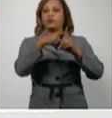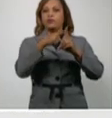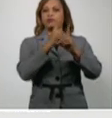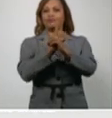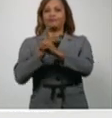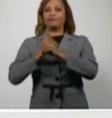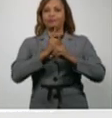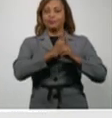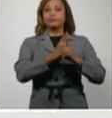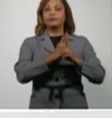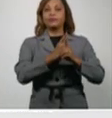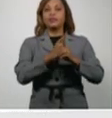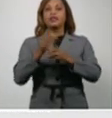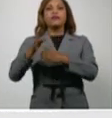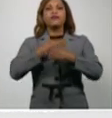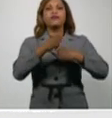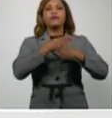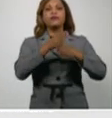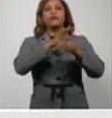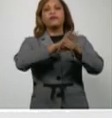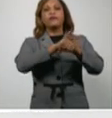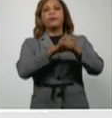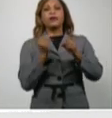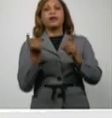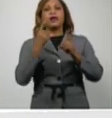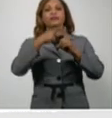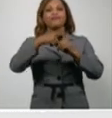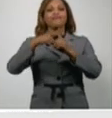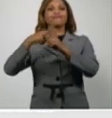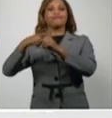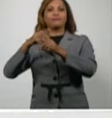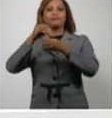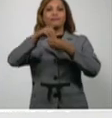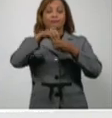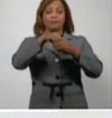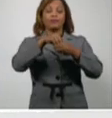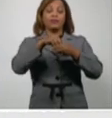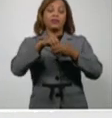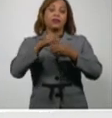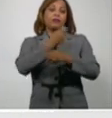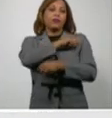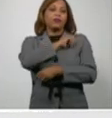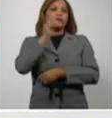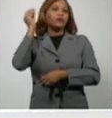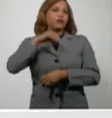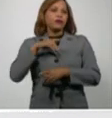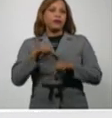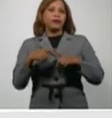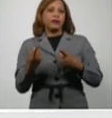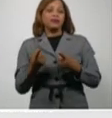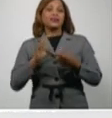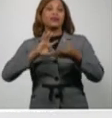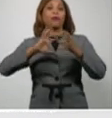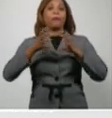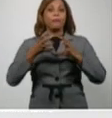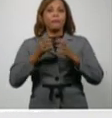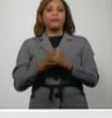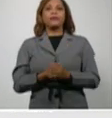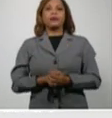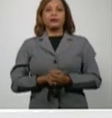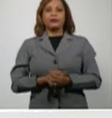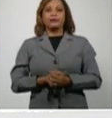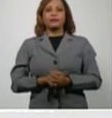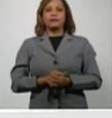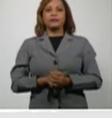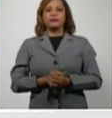un grupo de enfermedades asociadas que ya la población conoce lo complicada que son para esta